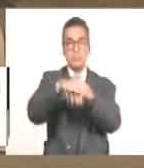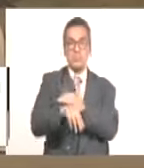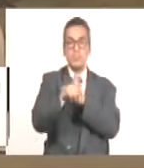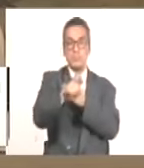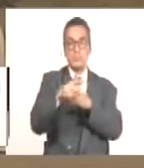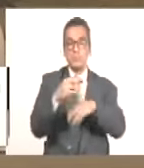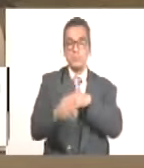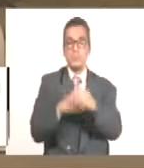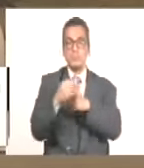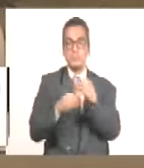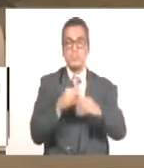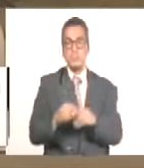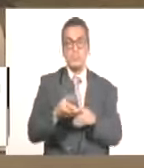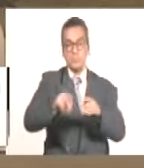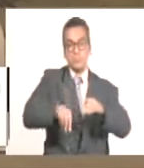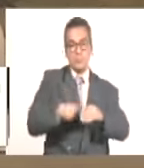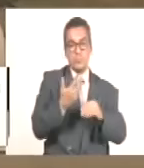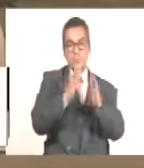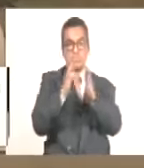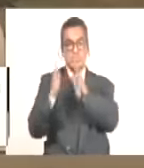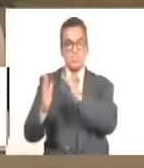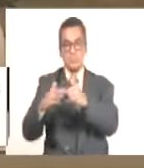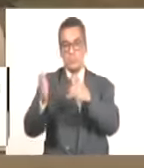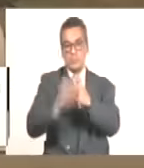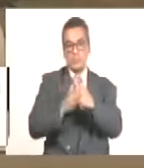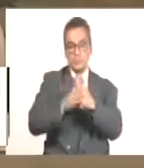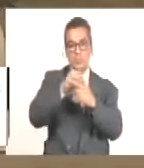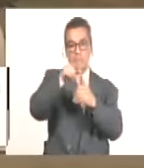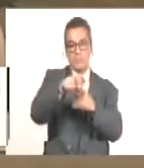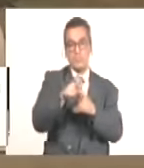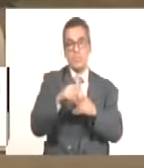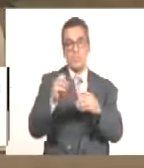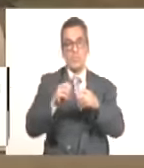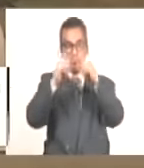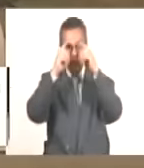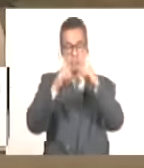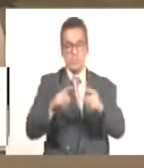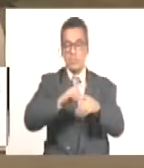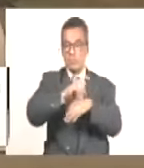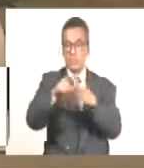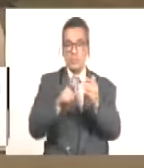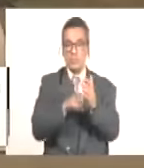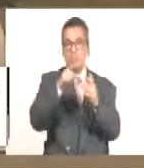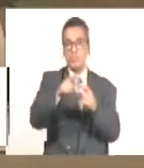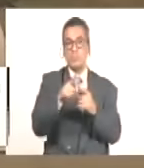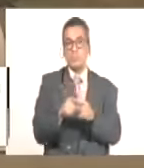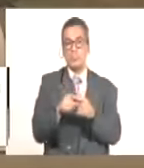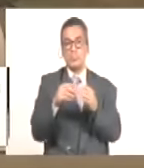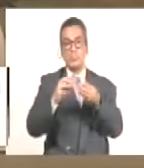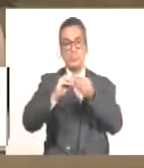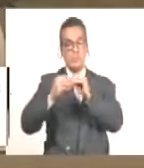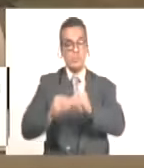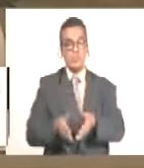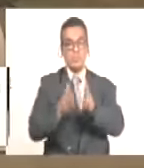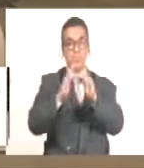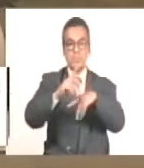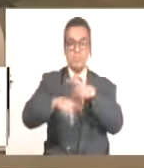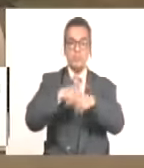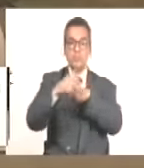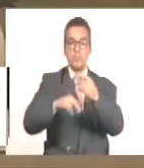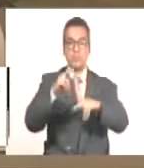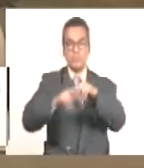accesibilidad establecidas, pudiendo ordenar la clausura transitoria o definitiva de las infraestructuras en proceso